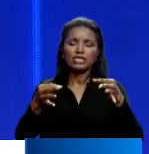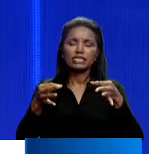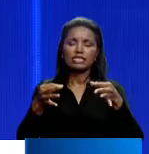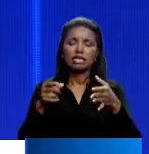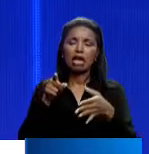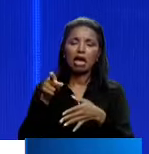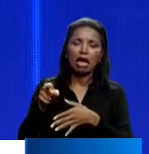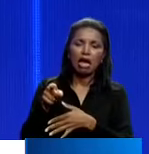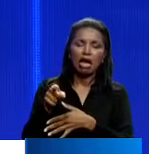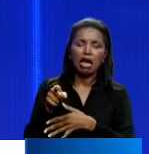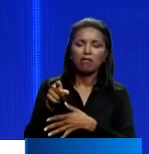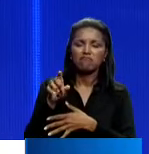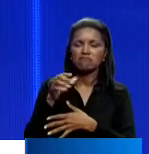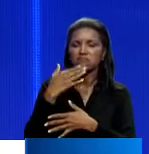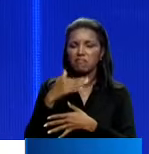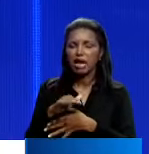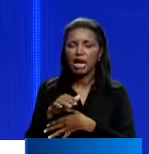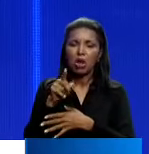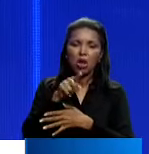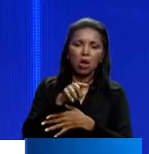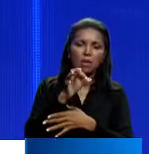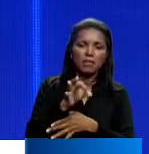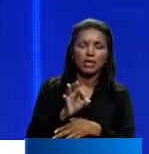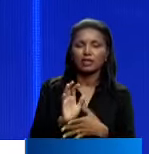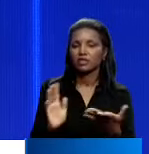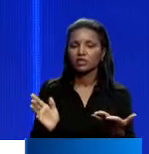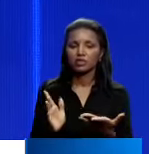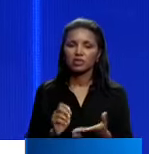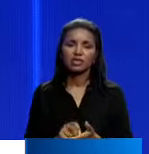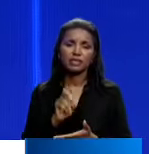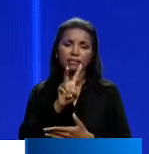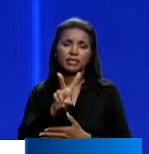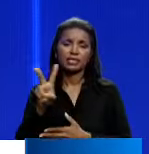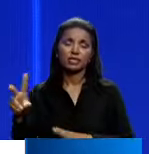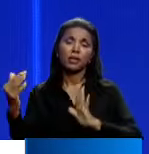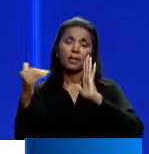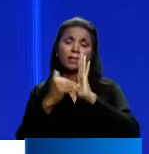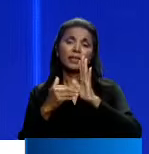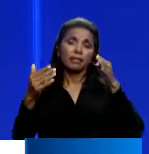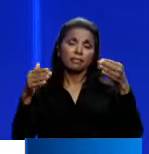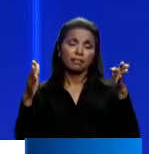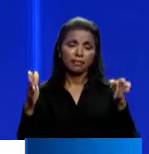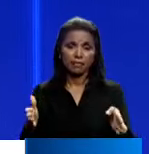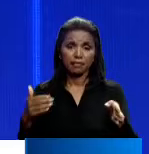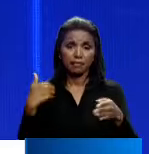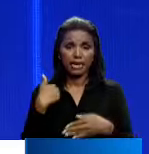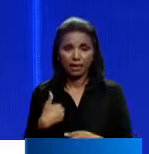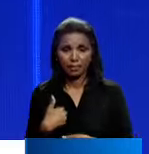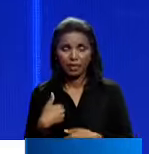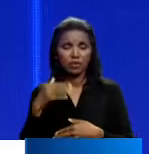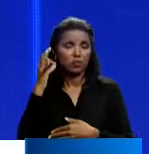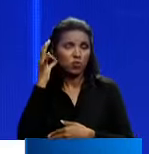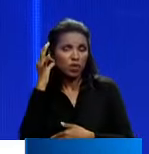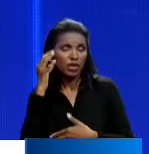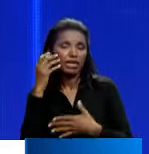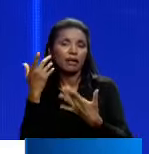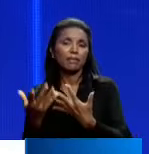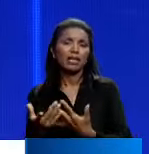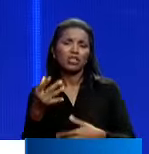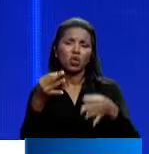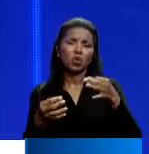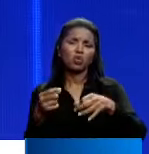la judicialización y que 22 mil panameños y panameñas están esperando juicios